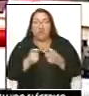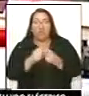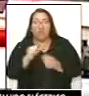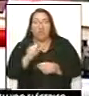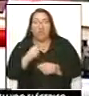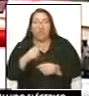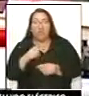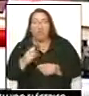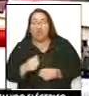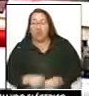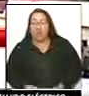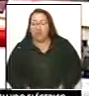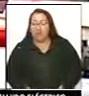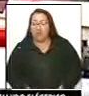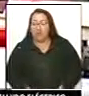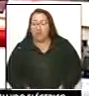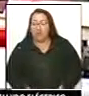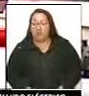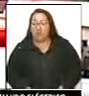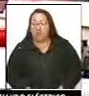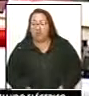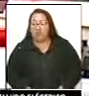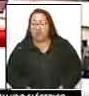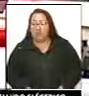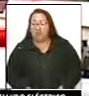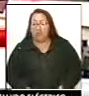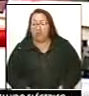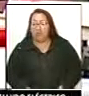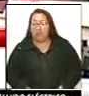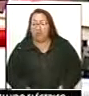Seguro, Segura está aquí